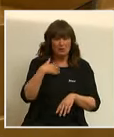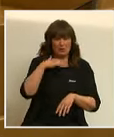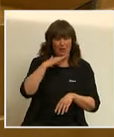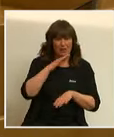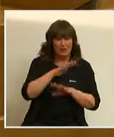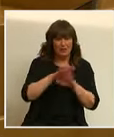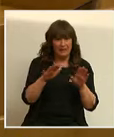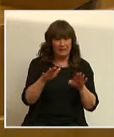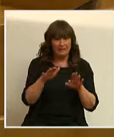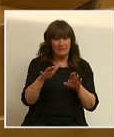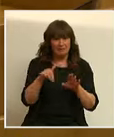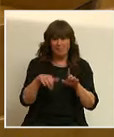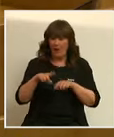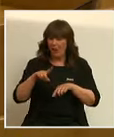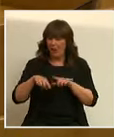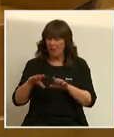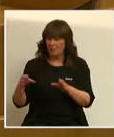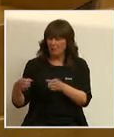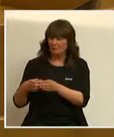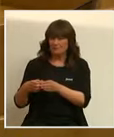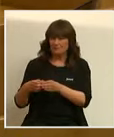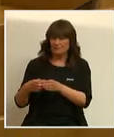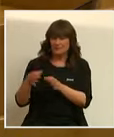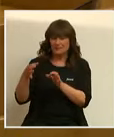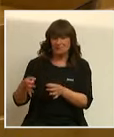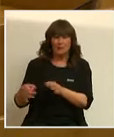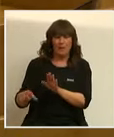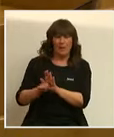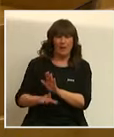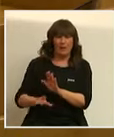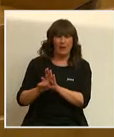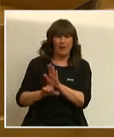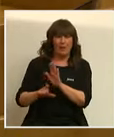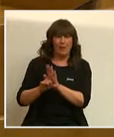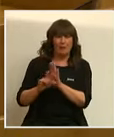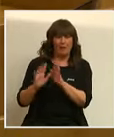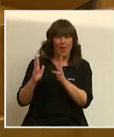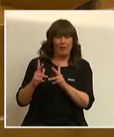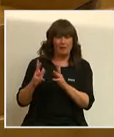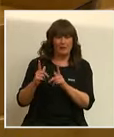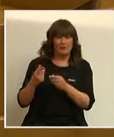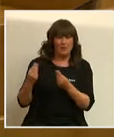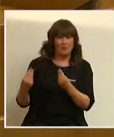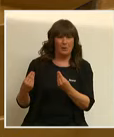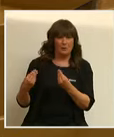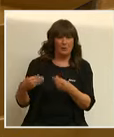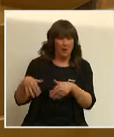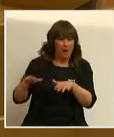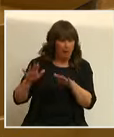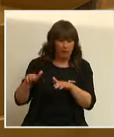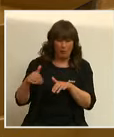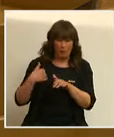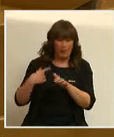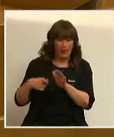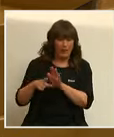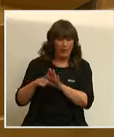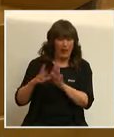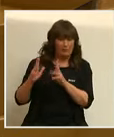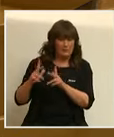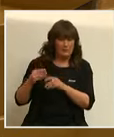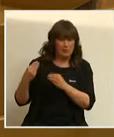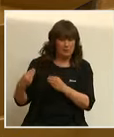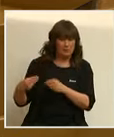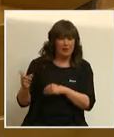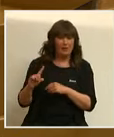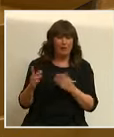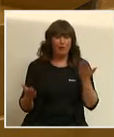a aquellas donde siempre se están dictando leyes para que estén bien administrados y, a pesar de ello, nunca lo están bastante. ¿En